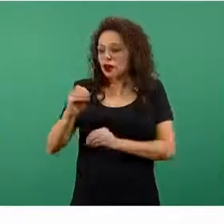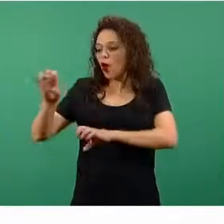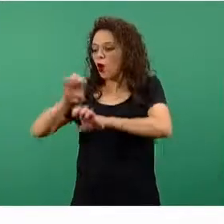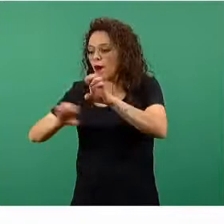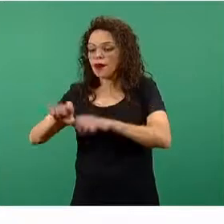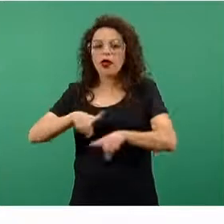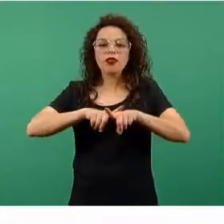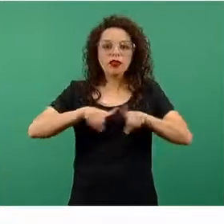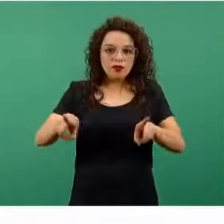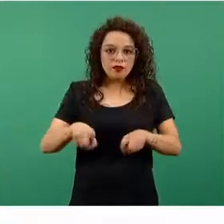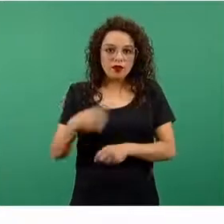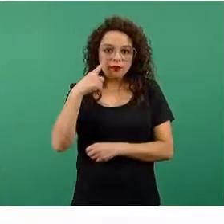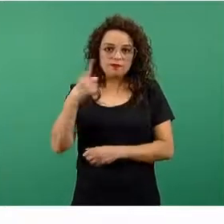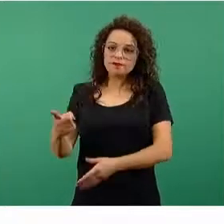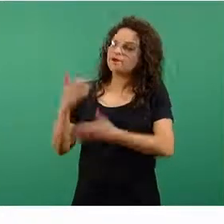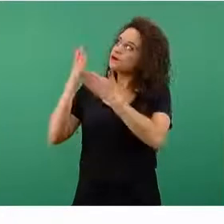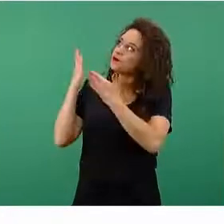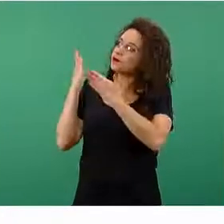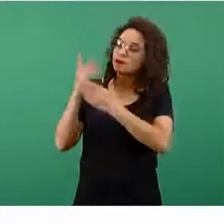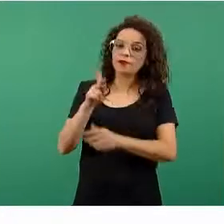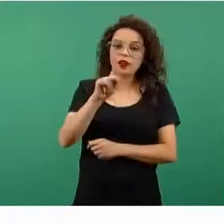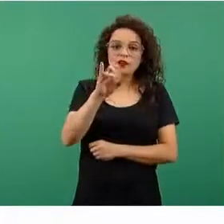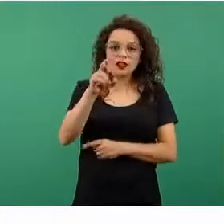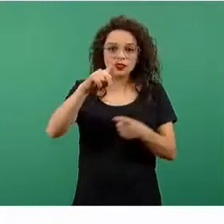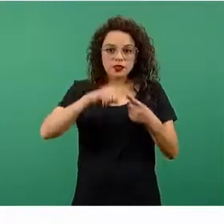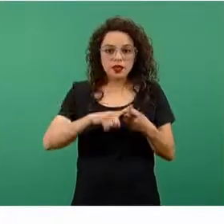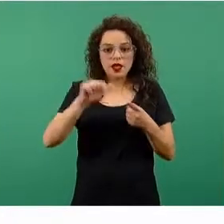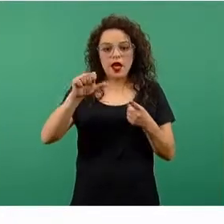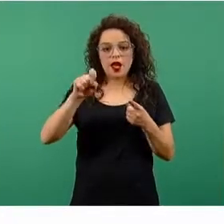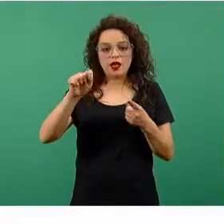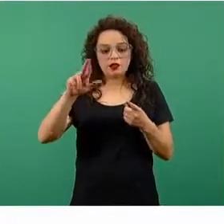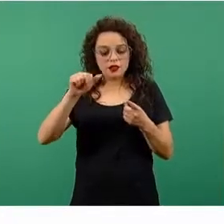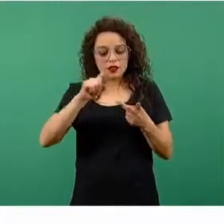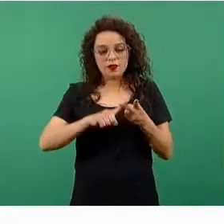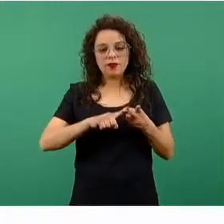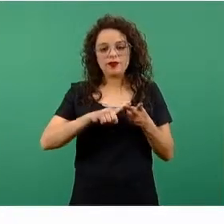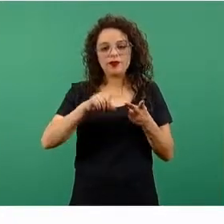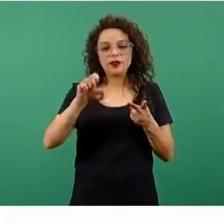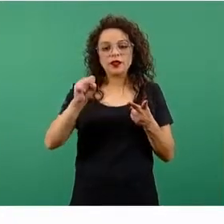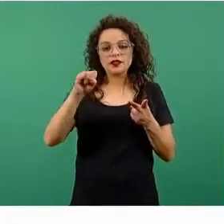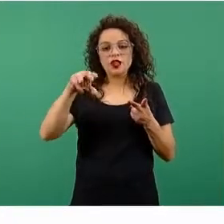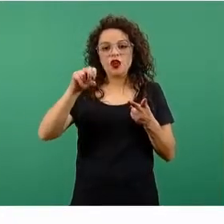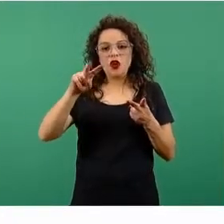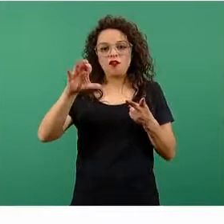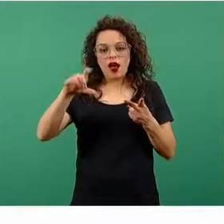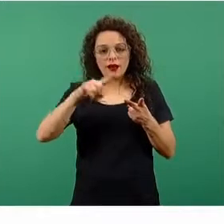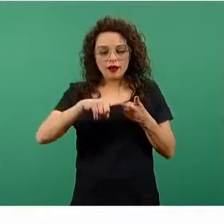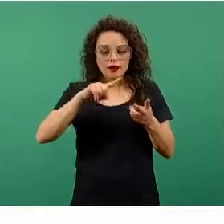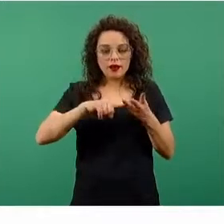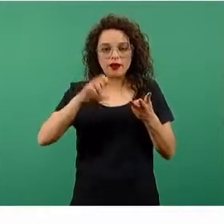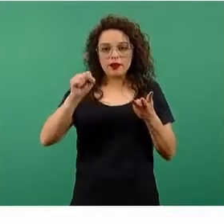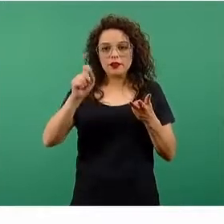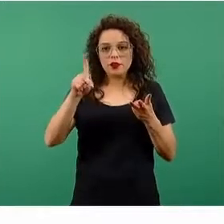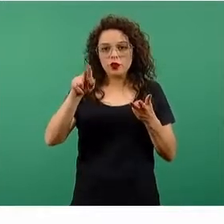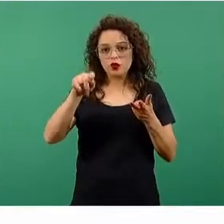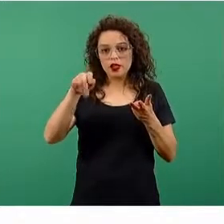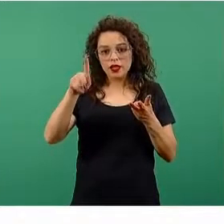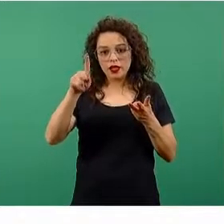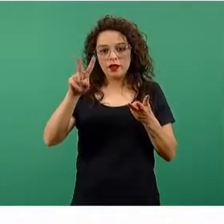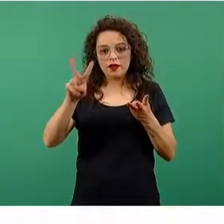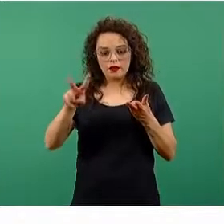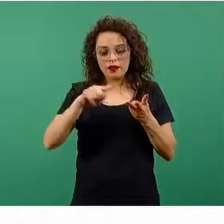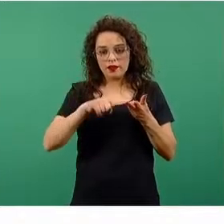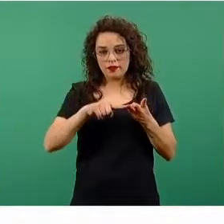diferentes: la de Pfizer, la de Astra, la de Sinovac y la Sputnik V. Estas han ido llegando en los calendarios que se